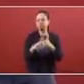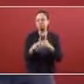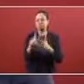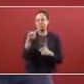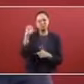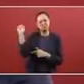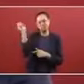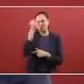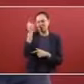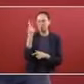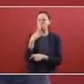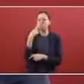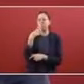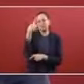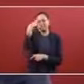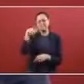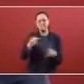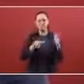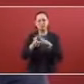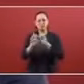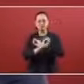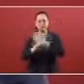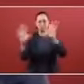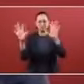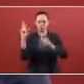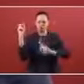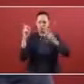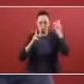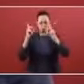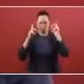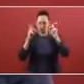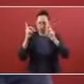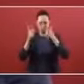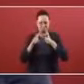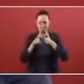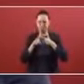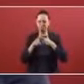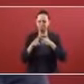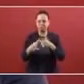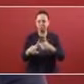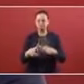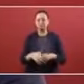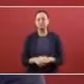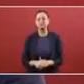hacia la transparencia. No debe quedar duda, hacia allá vamos construyendo la ética. ¿Habrá un nuevo ética. Sistema